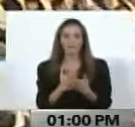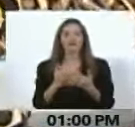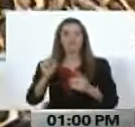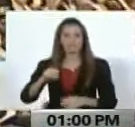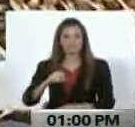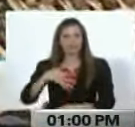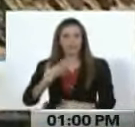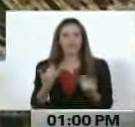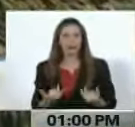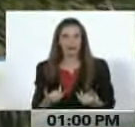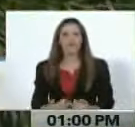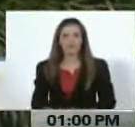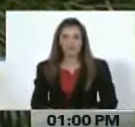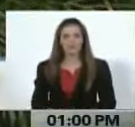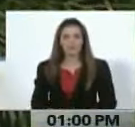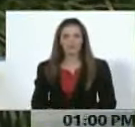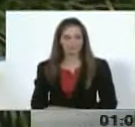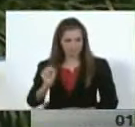pudieron,